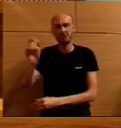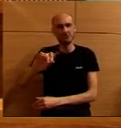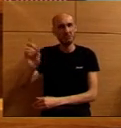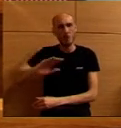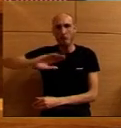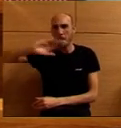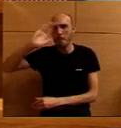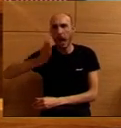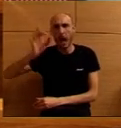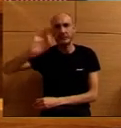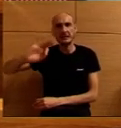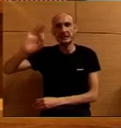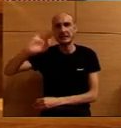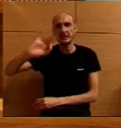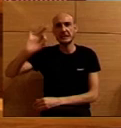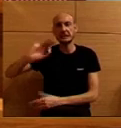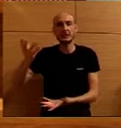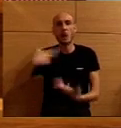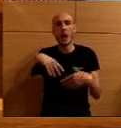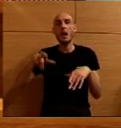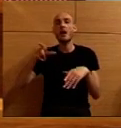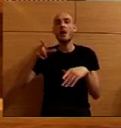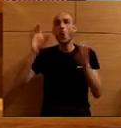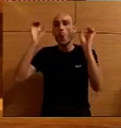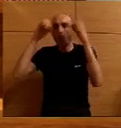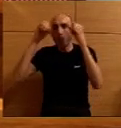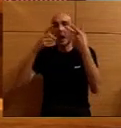Banco Santander tienen su domicilio en la provincia de Valencia.